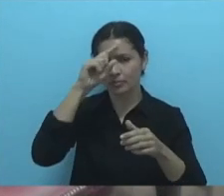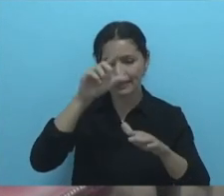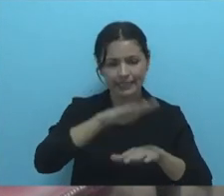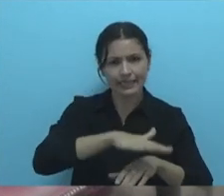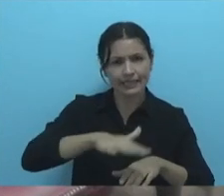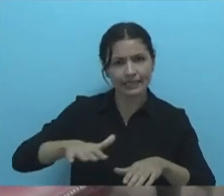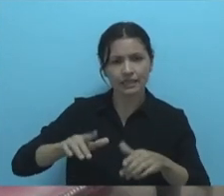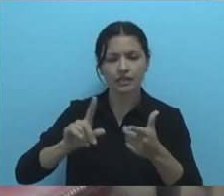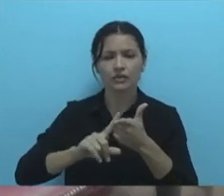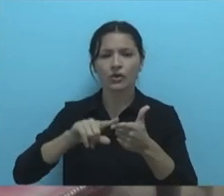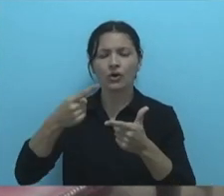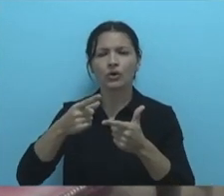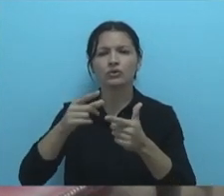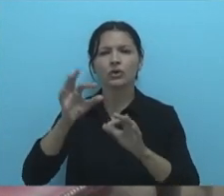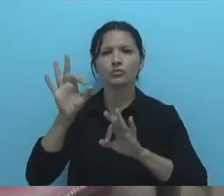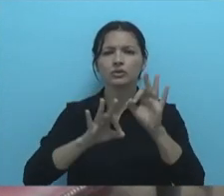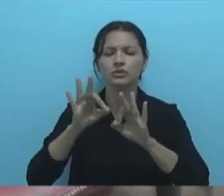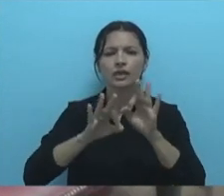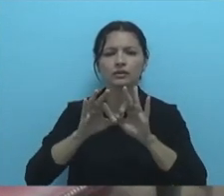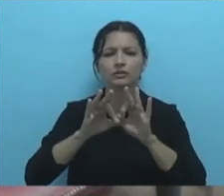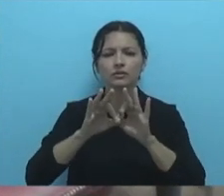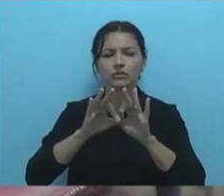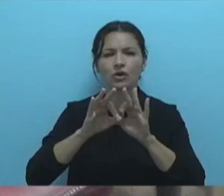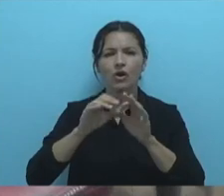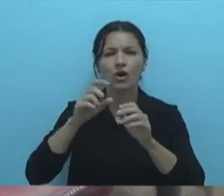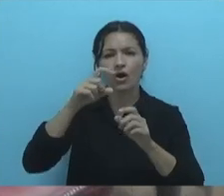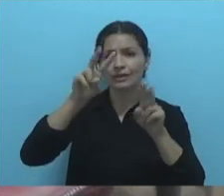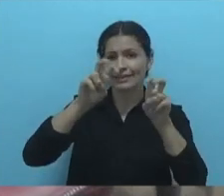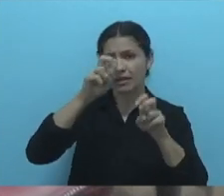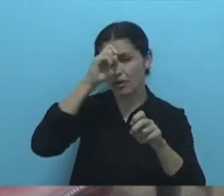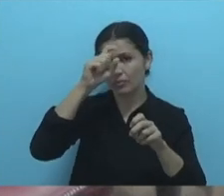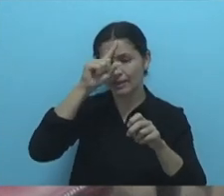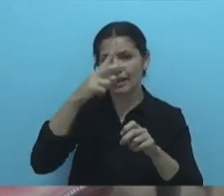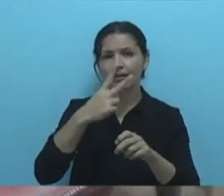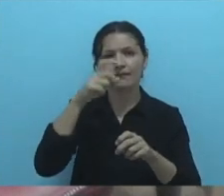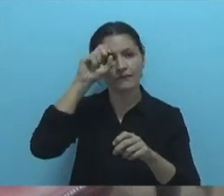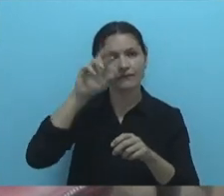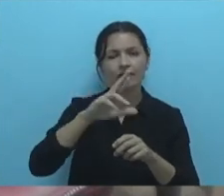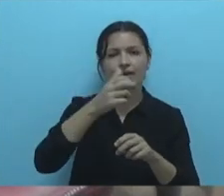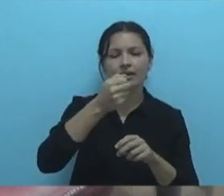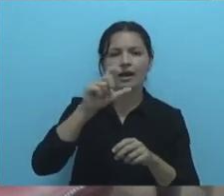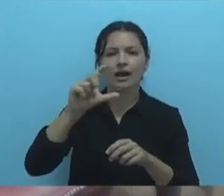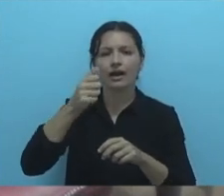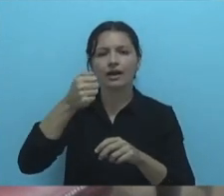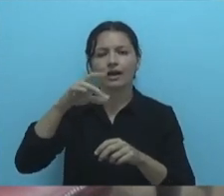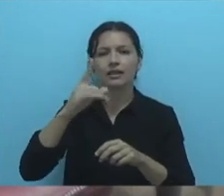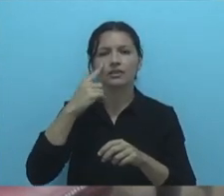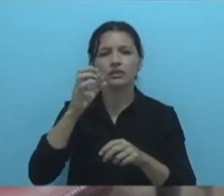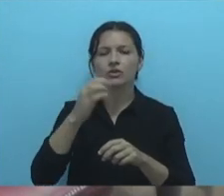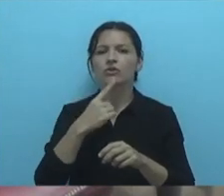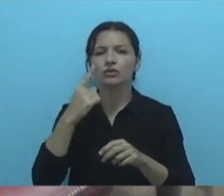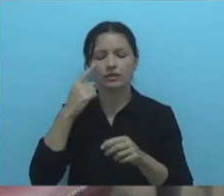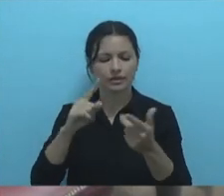veracándiotti el acceso a la subsecretaría de la inclusión juntas de discapacidad y el acceso a los bares un proyecto